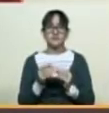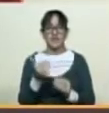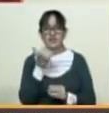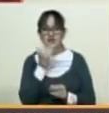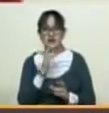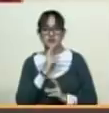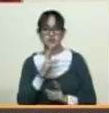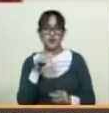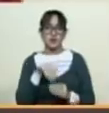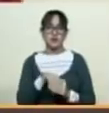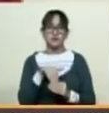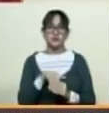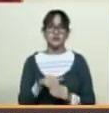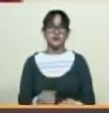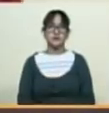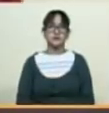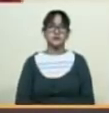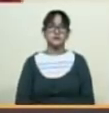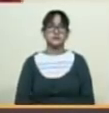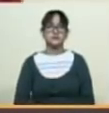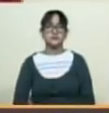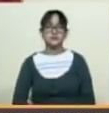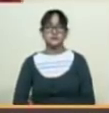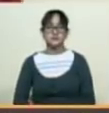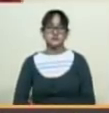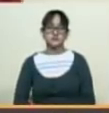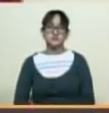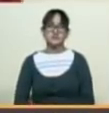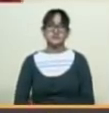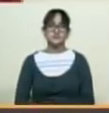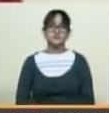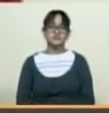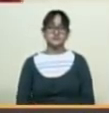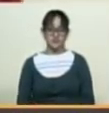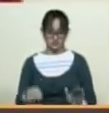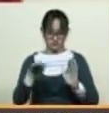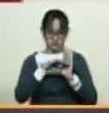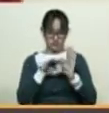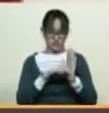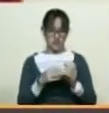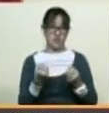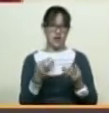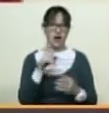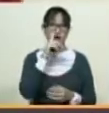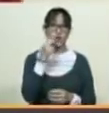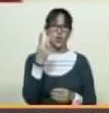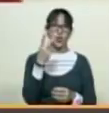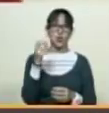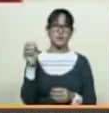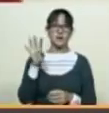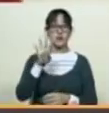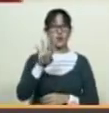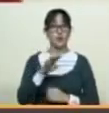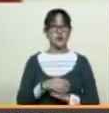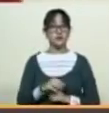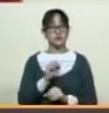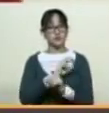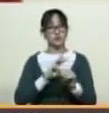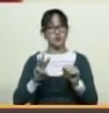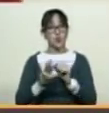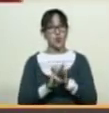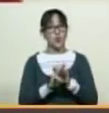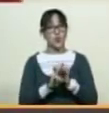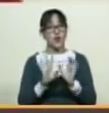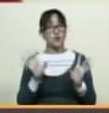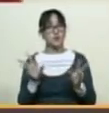los resultados electorales. Y les volvemos a recordar, esa es parte de las garantías que hemos dado desde el año 2004. El software